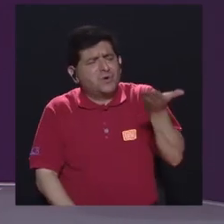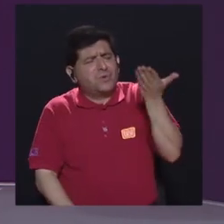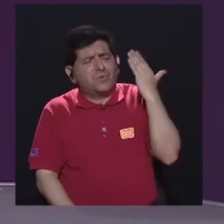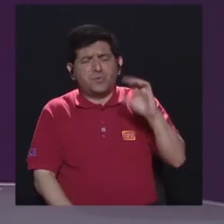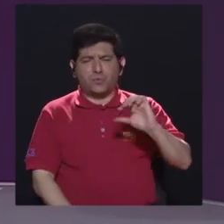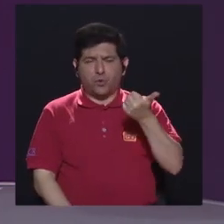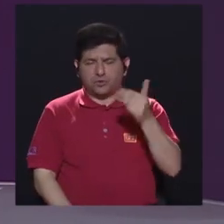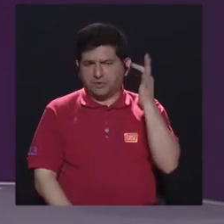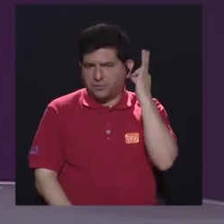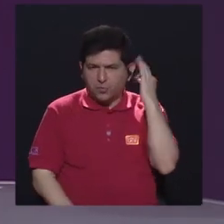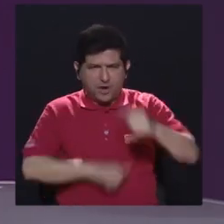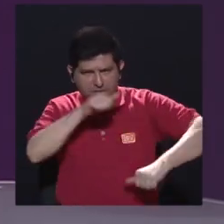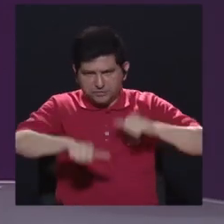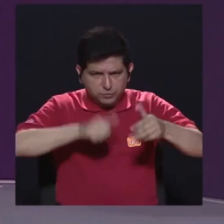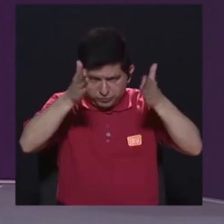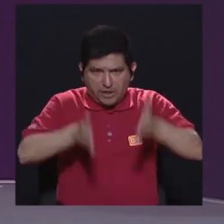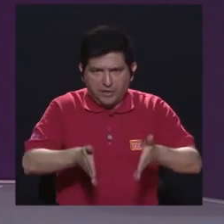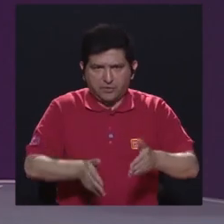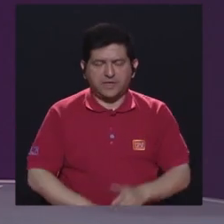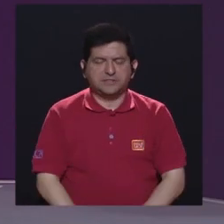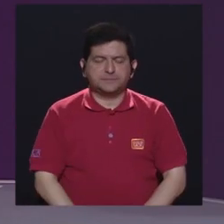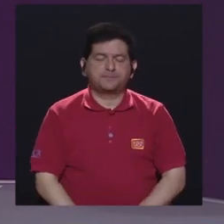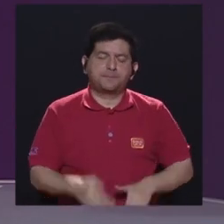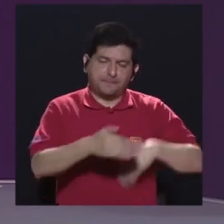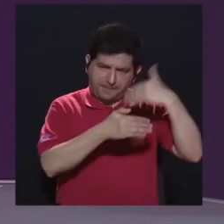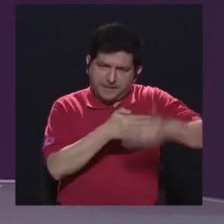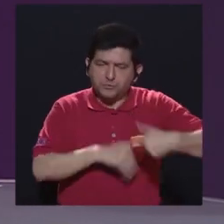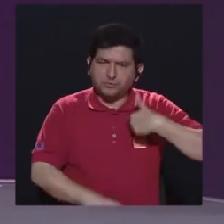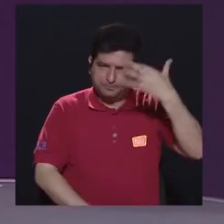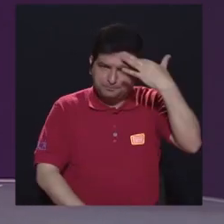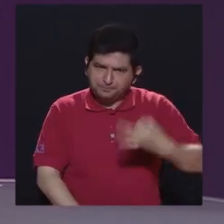otras feministas. Eso por un lado. Luego me parece